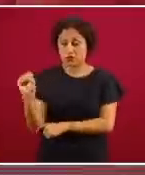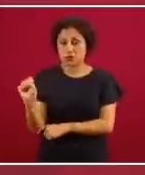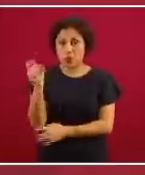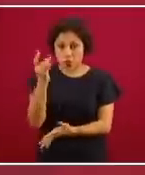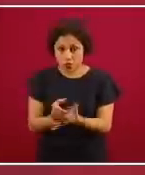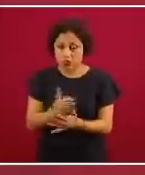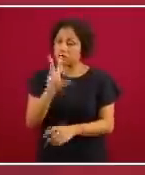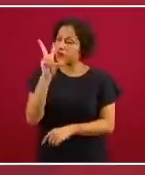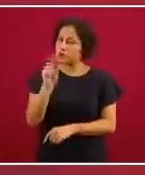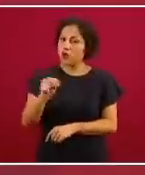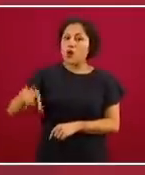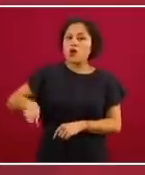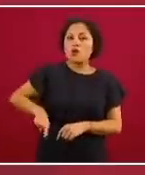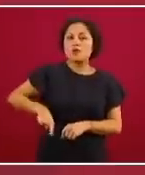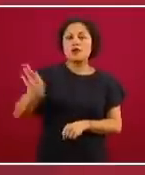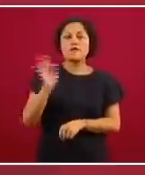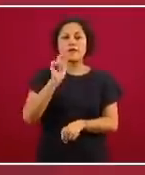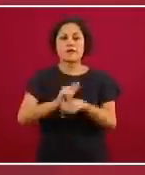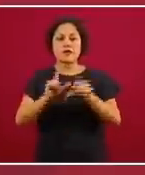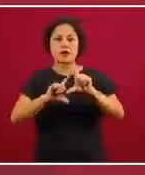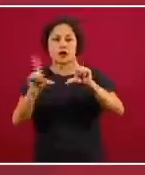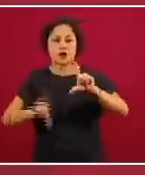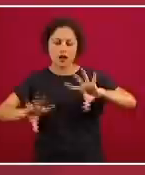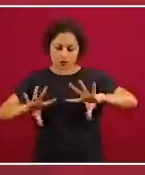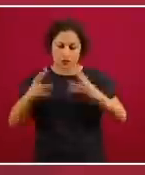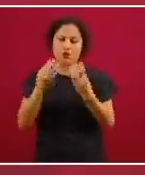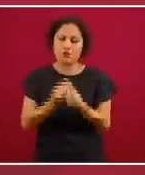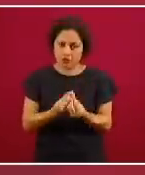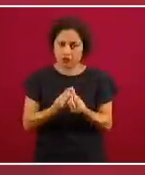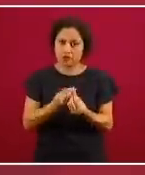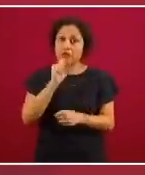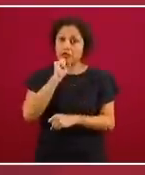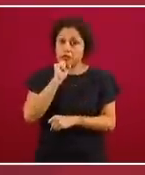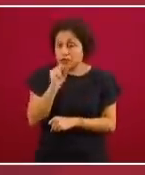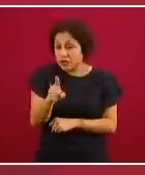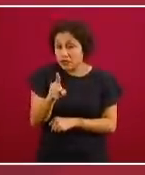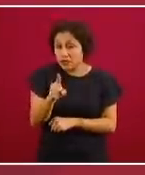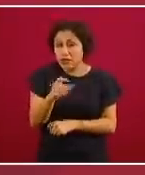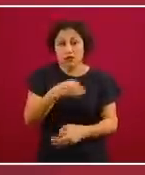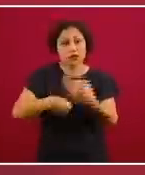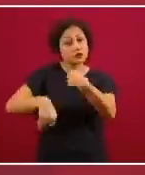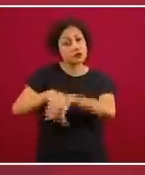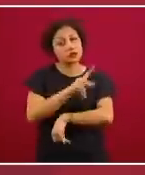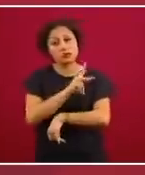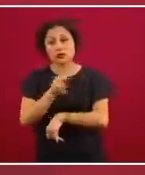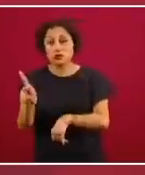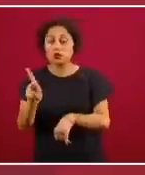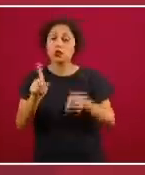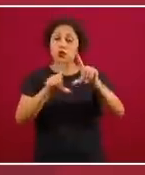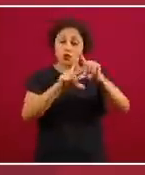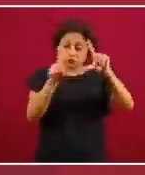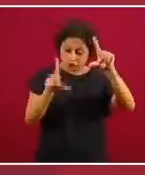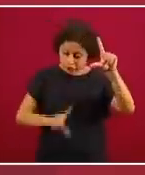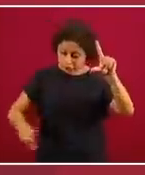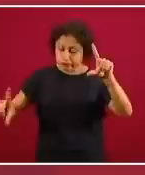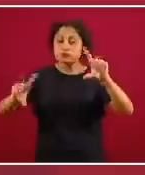federal, y en síntesis representa también el trabajo de todo el país, de todo el Sistema Nacional de Salud. Precisamente como lo